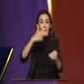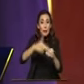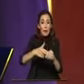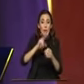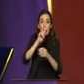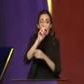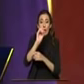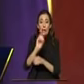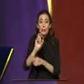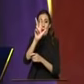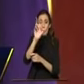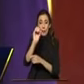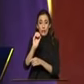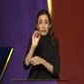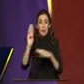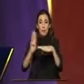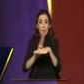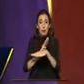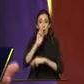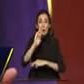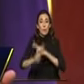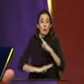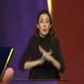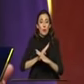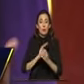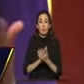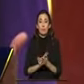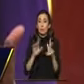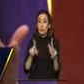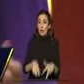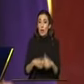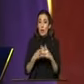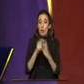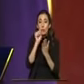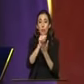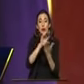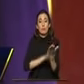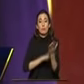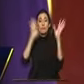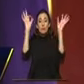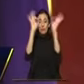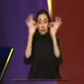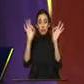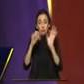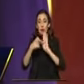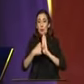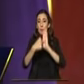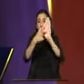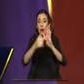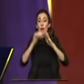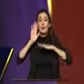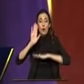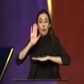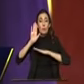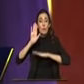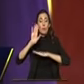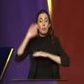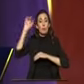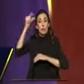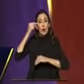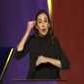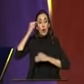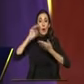2030, promovida por el Banco Mundial. Están en marcha proyectos de energía renovable que muestran el compromiso del gobierno con